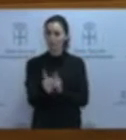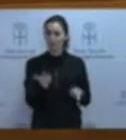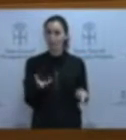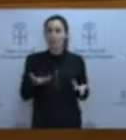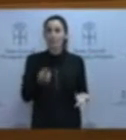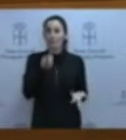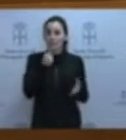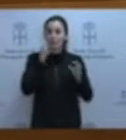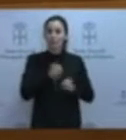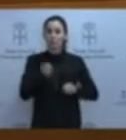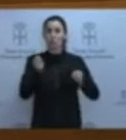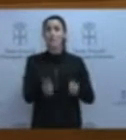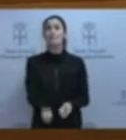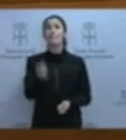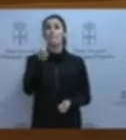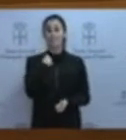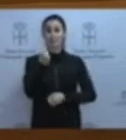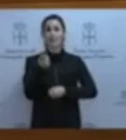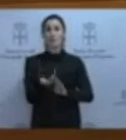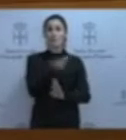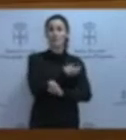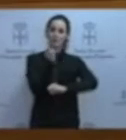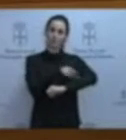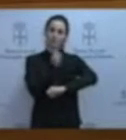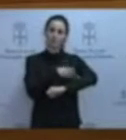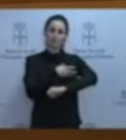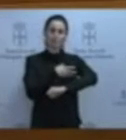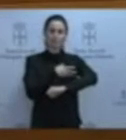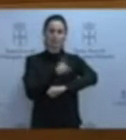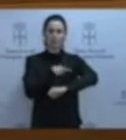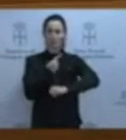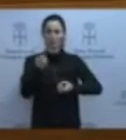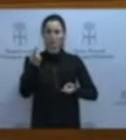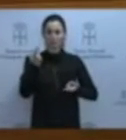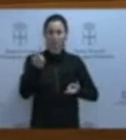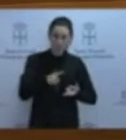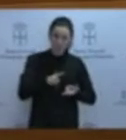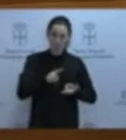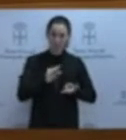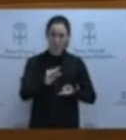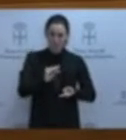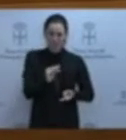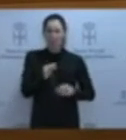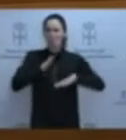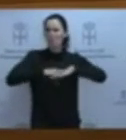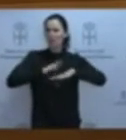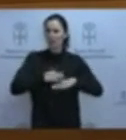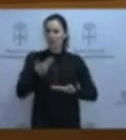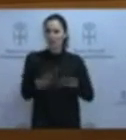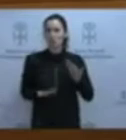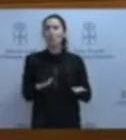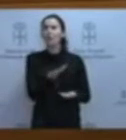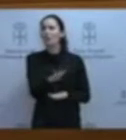rompe la hucha pierde parte del dinero que tiene en ella. Injusto, ¿no? No solo ha aportado más, ha